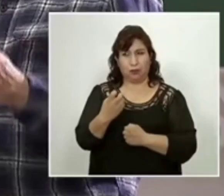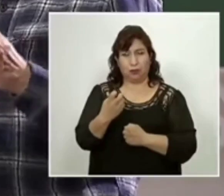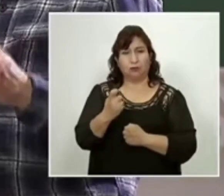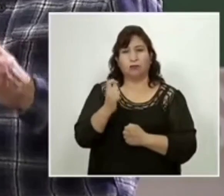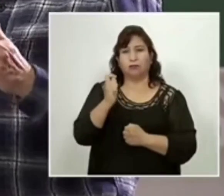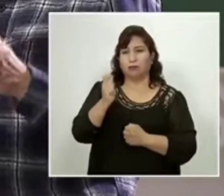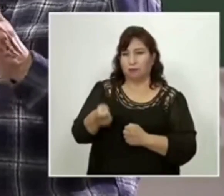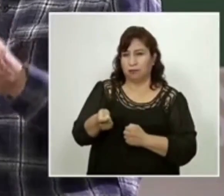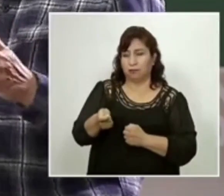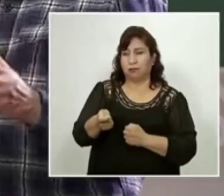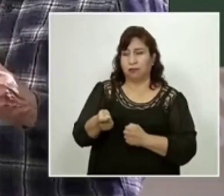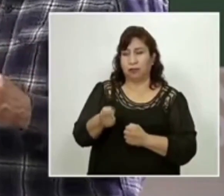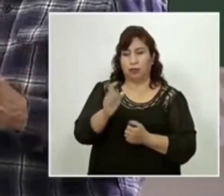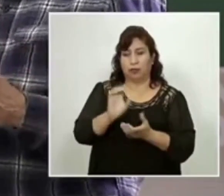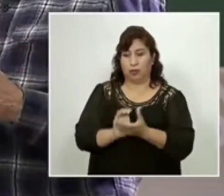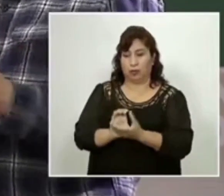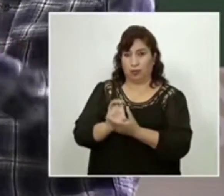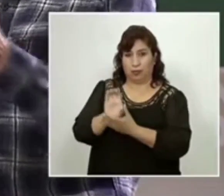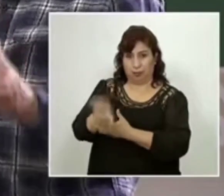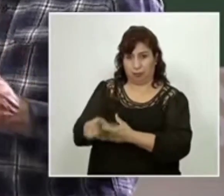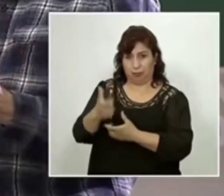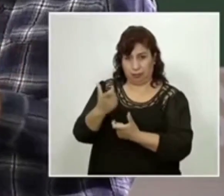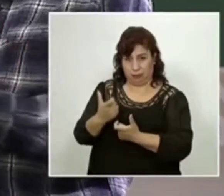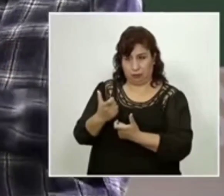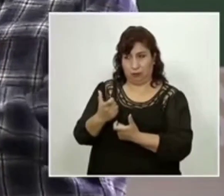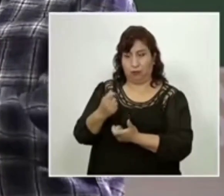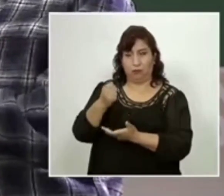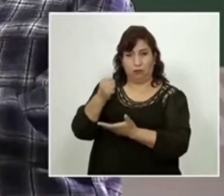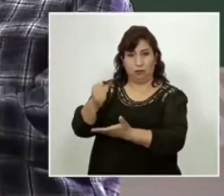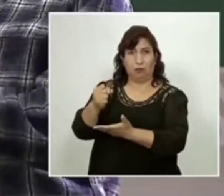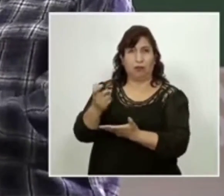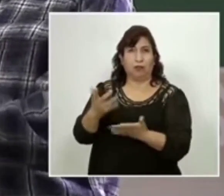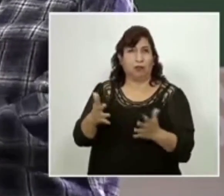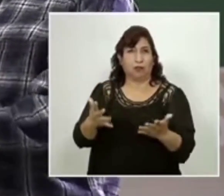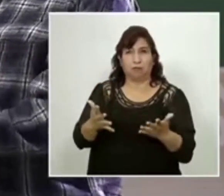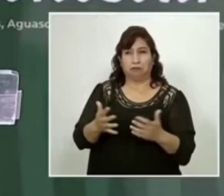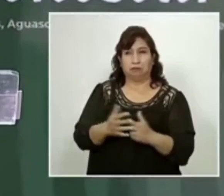significa, repito, una inversión de alrededor de